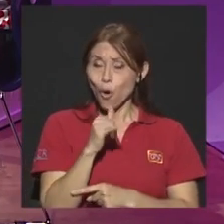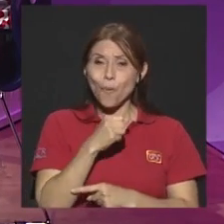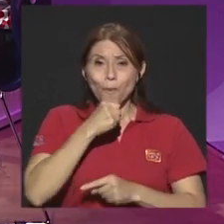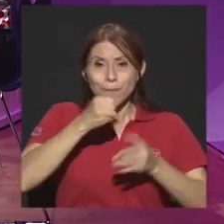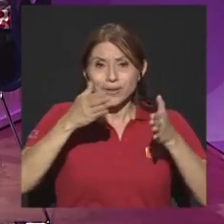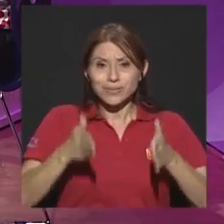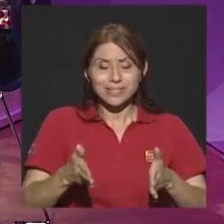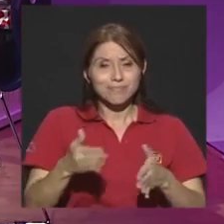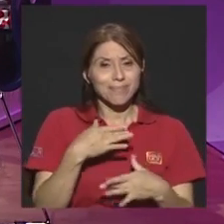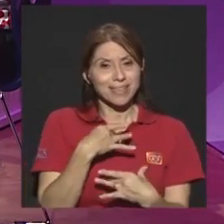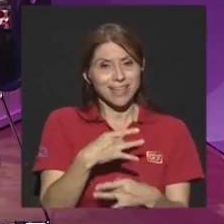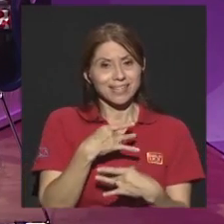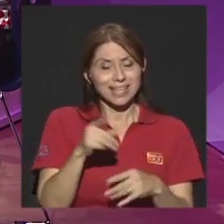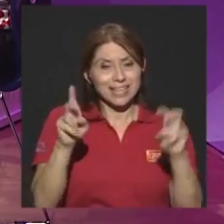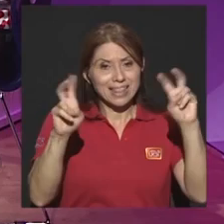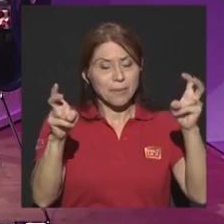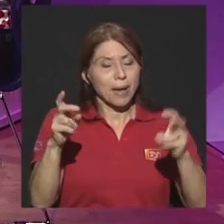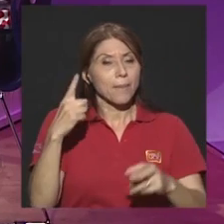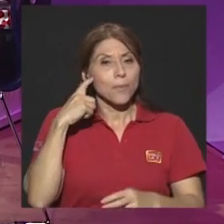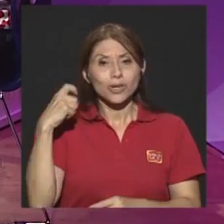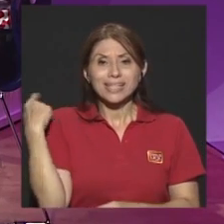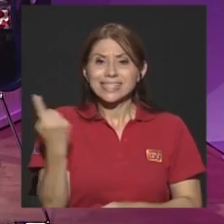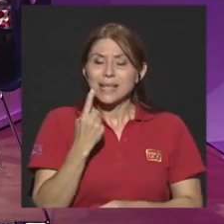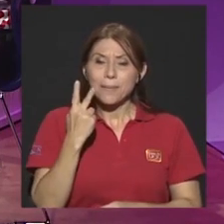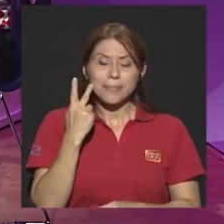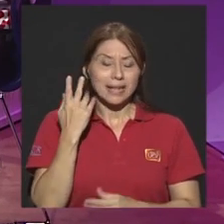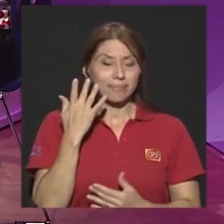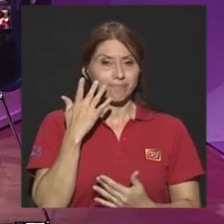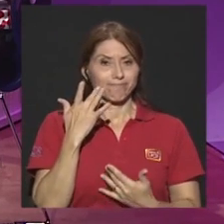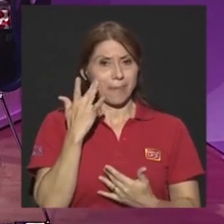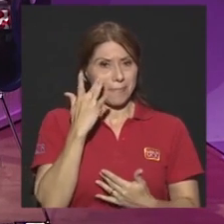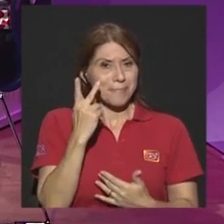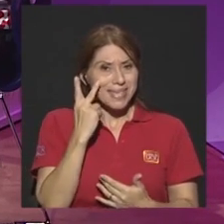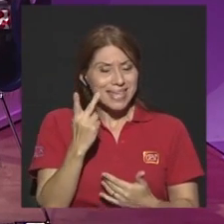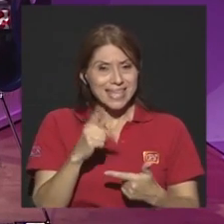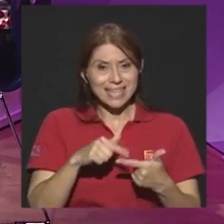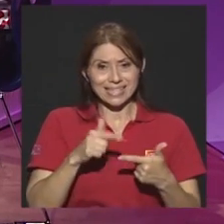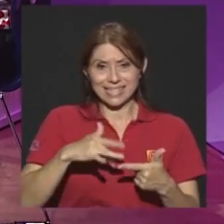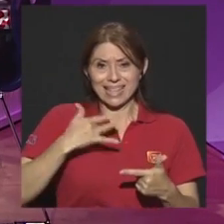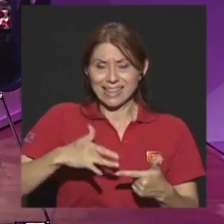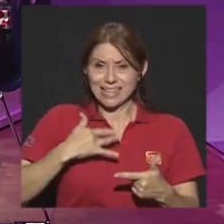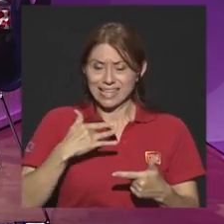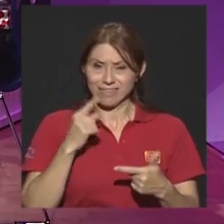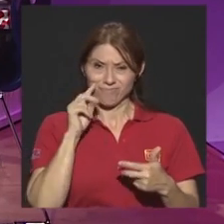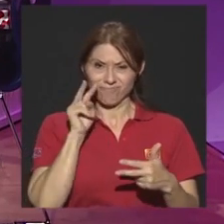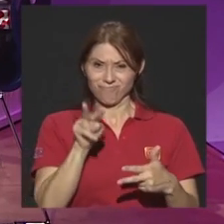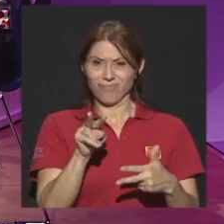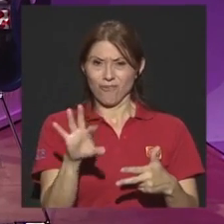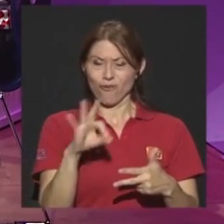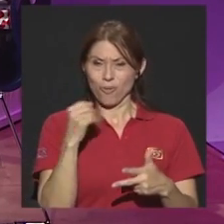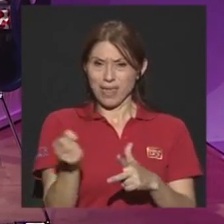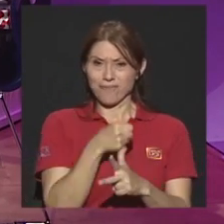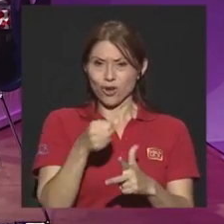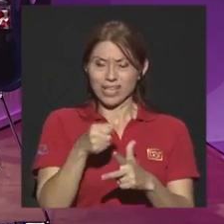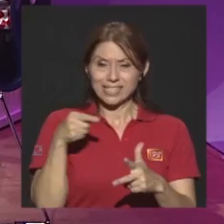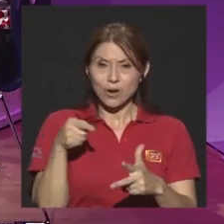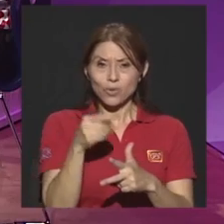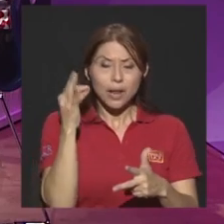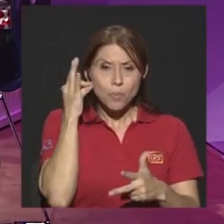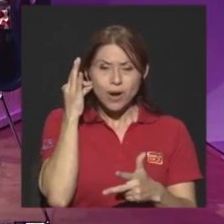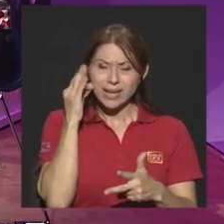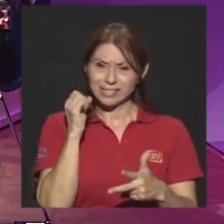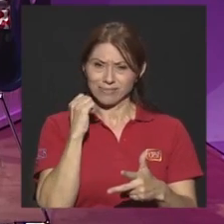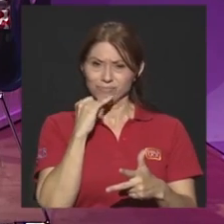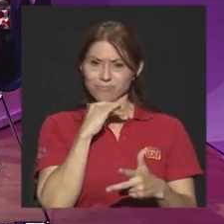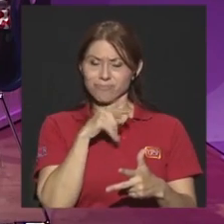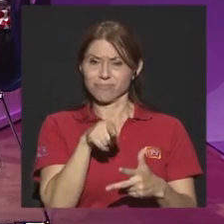siempre sentí, vi y me pareció extraña esa forma de violencia hacia las mujeres. Entonces, así como yo lo